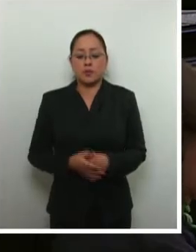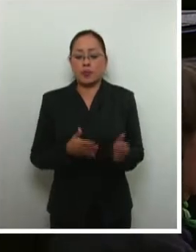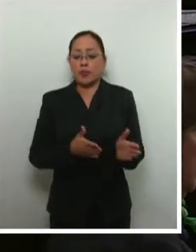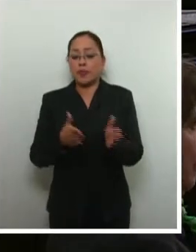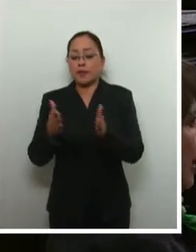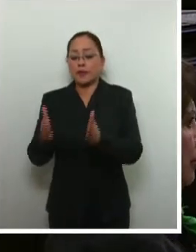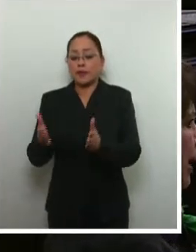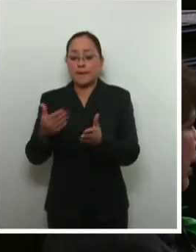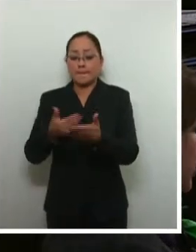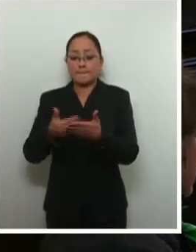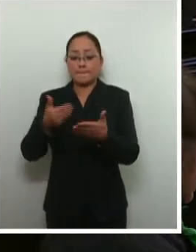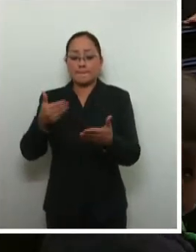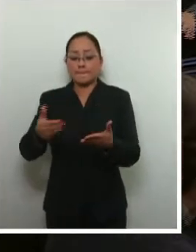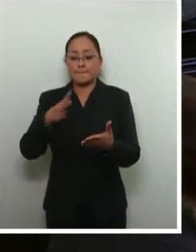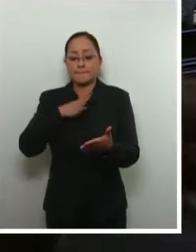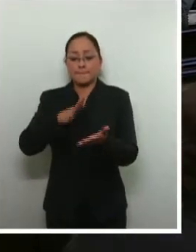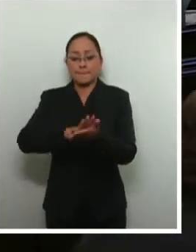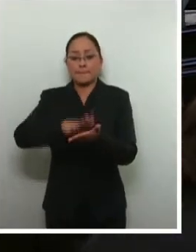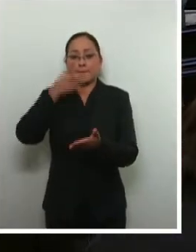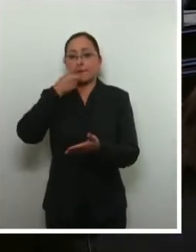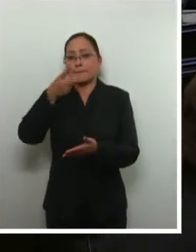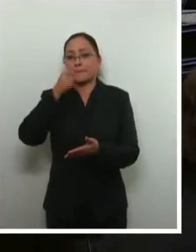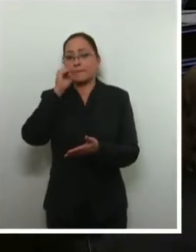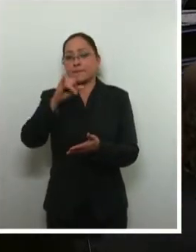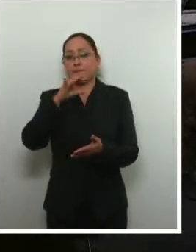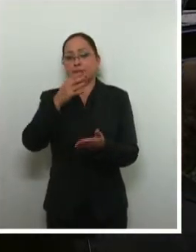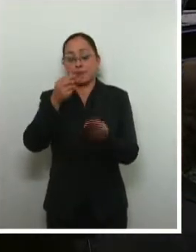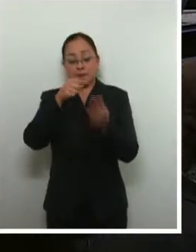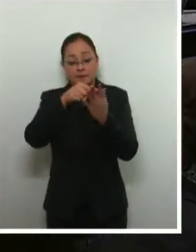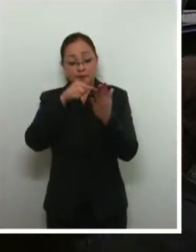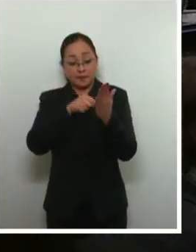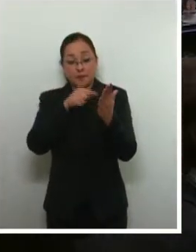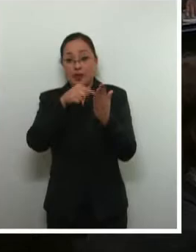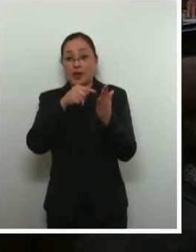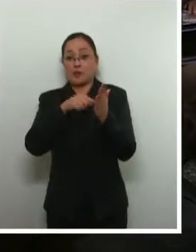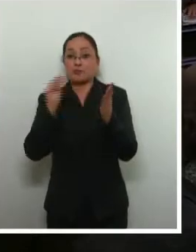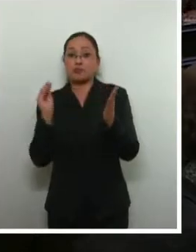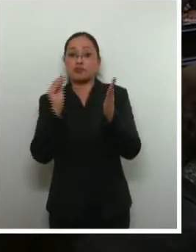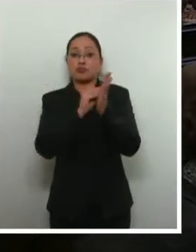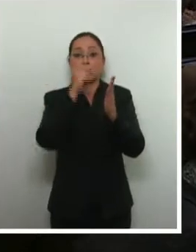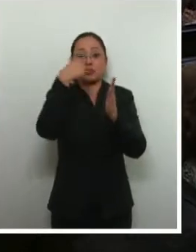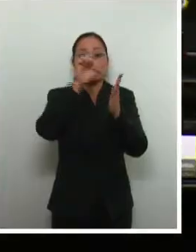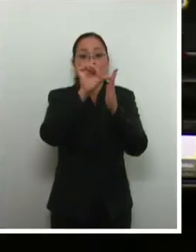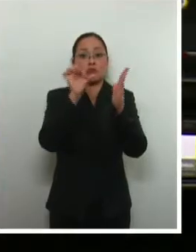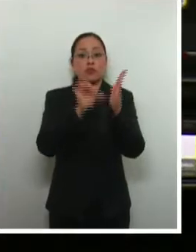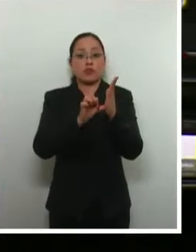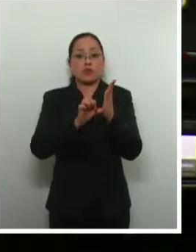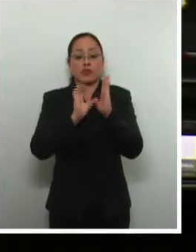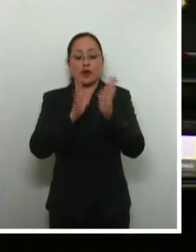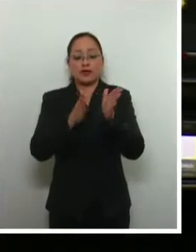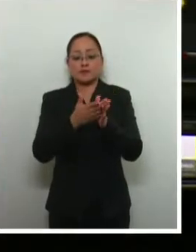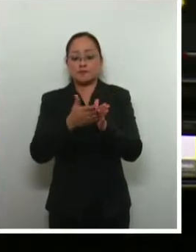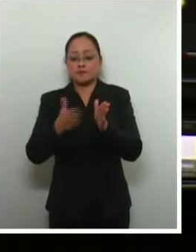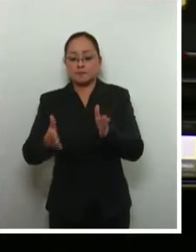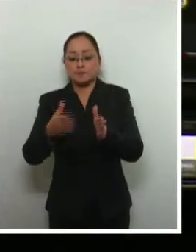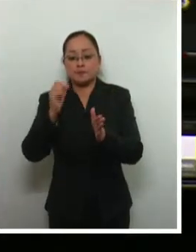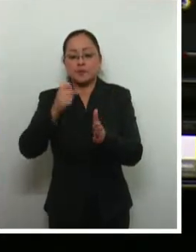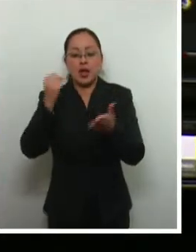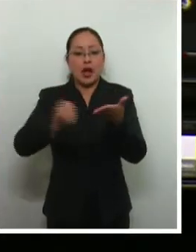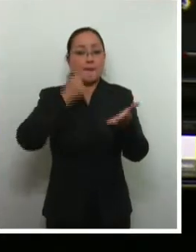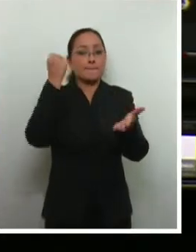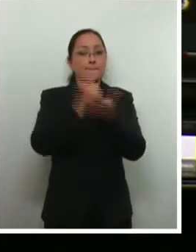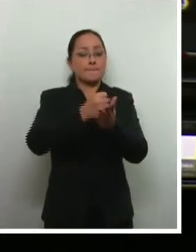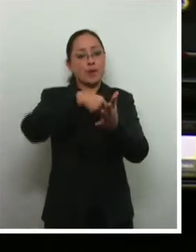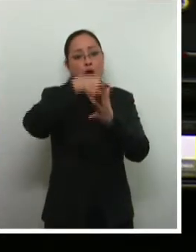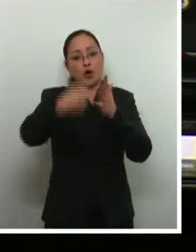tanto, hay mayoría calificada, se incorporan al cuerpo del artículo. De esta manera, queda aprobado